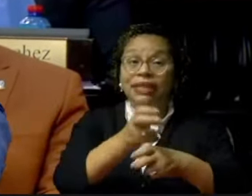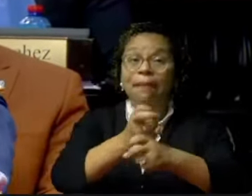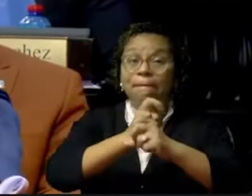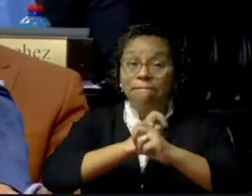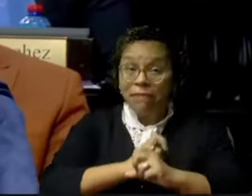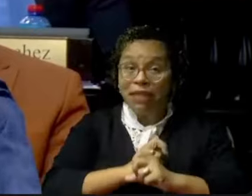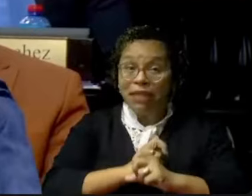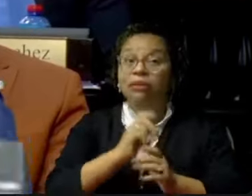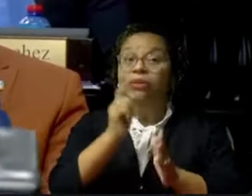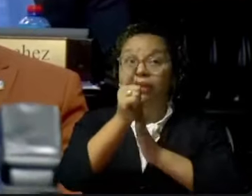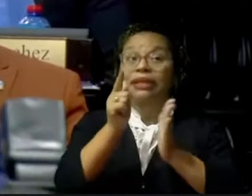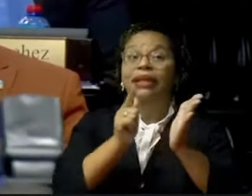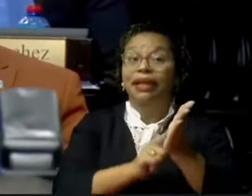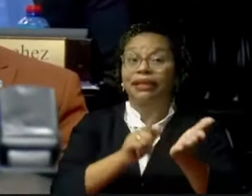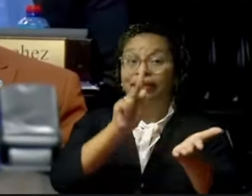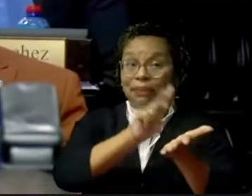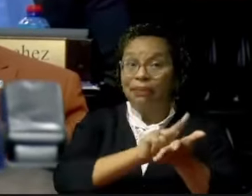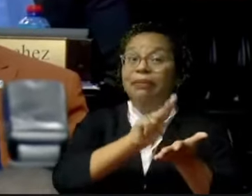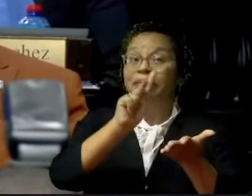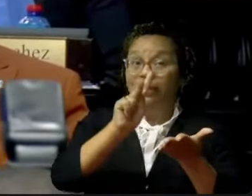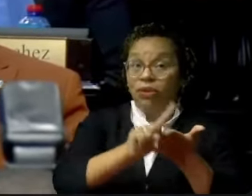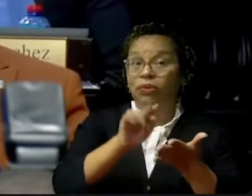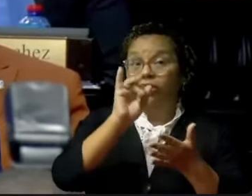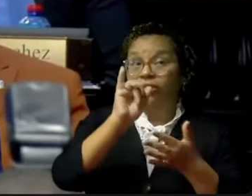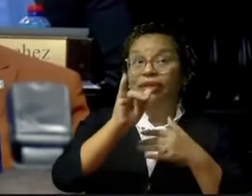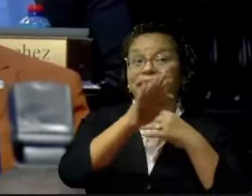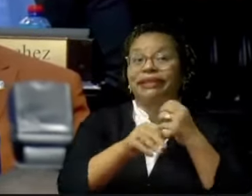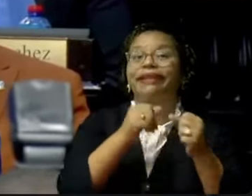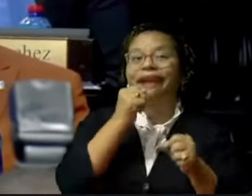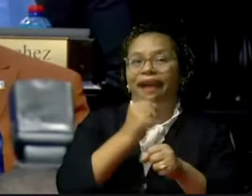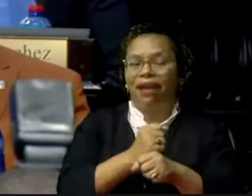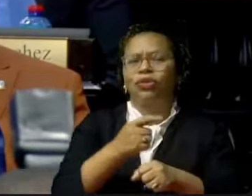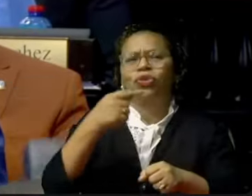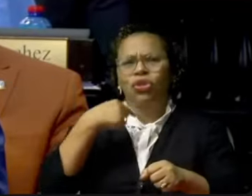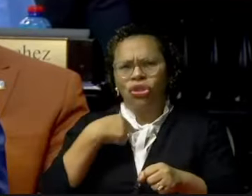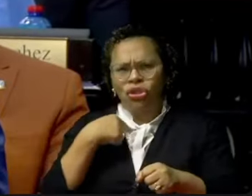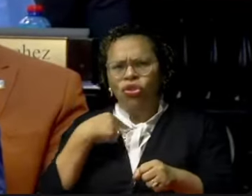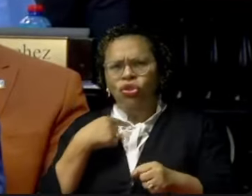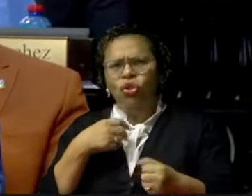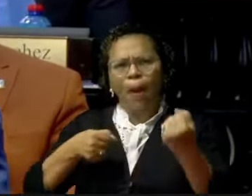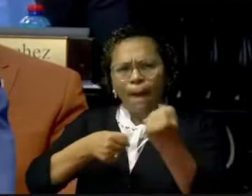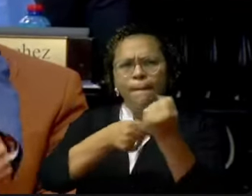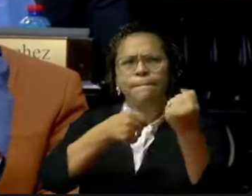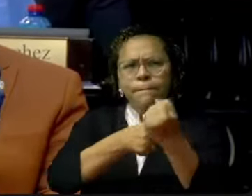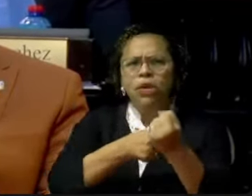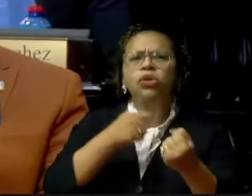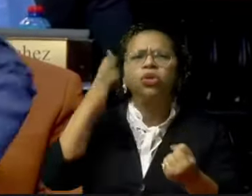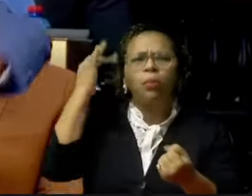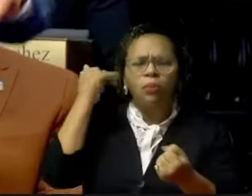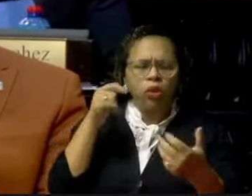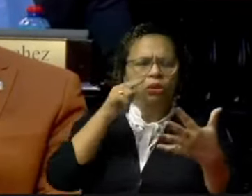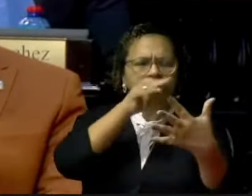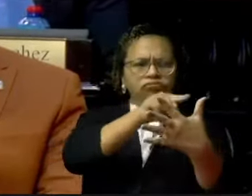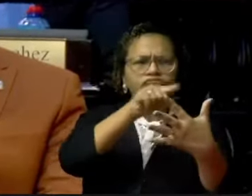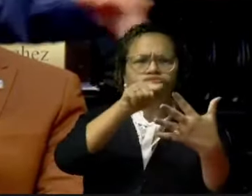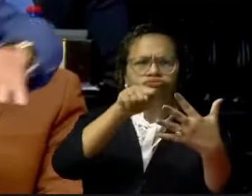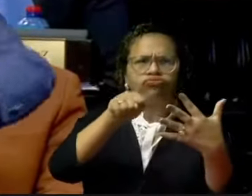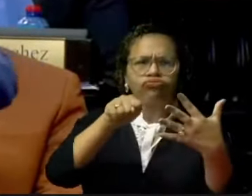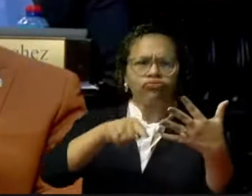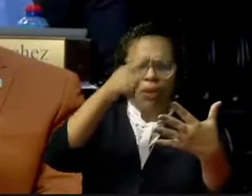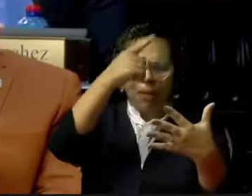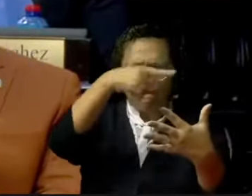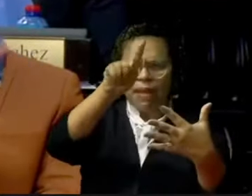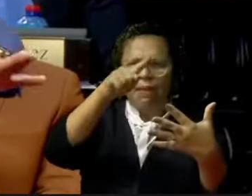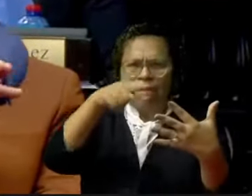que ver, y yo me paro defiendo, por los objetivos que persigue. Aquí nosotros pensamos, cuando cae una bomba en otro país, decimos,